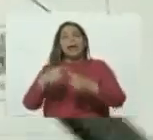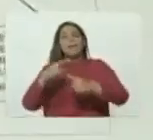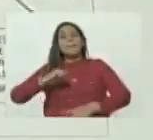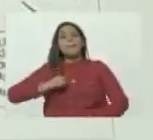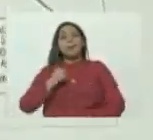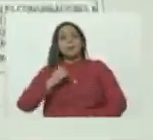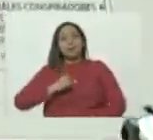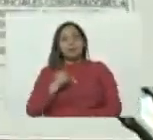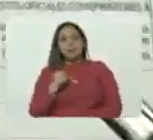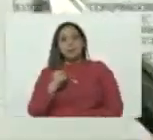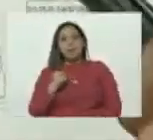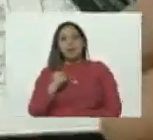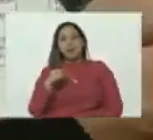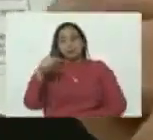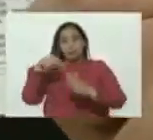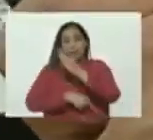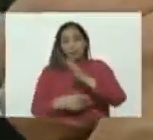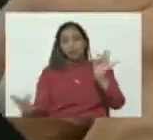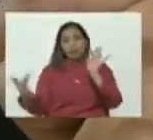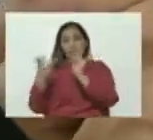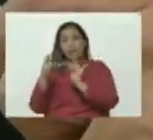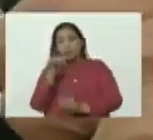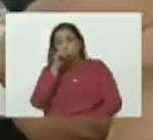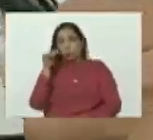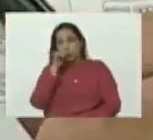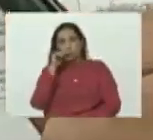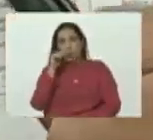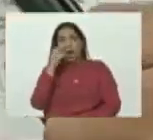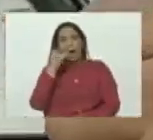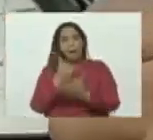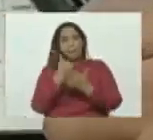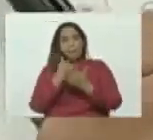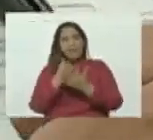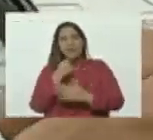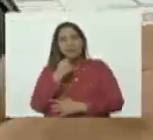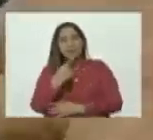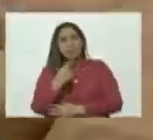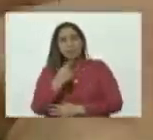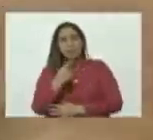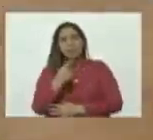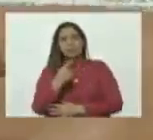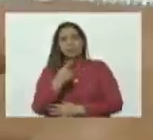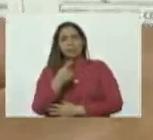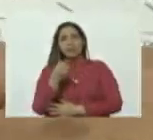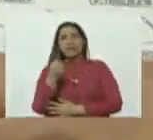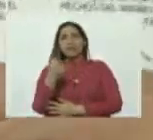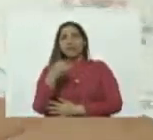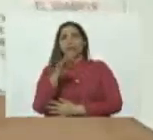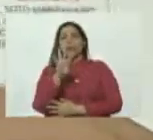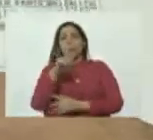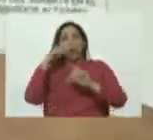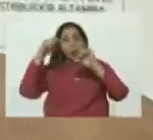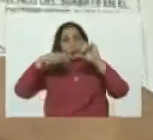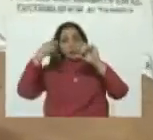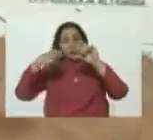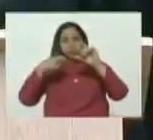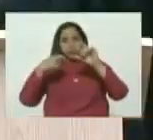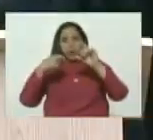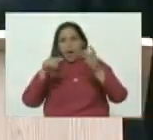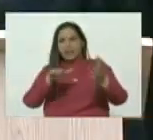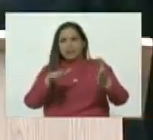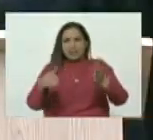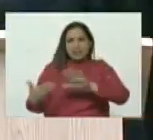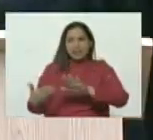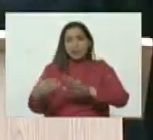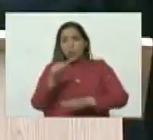profundos nexos con el narcotráfico. Vamos a ver lo que dice en el video número 4, alias Cheo, un asesino, un torturador y